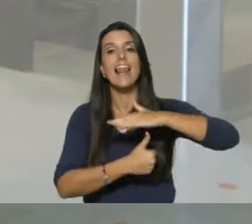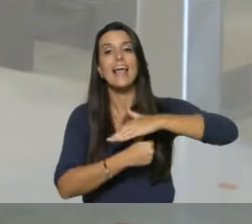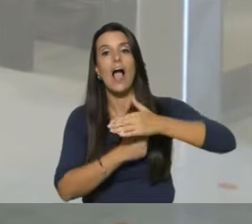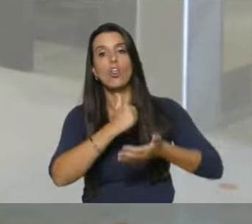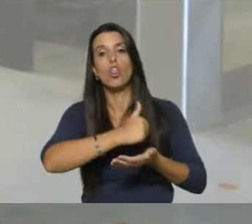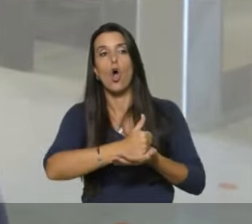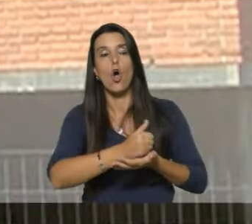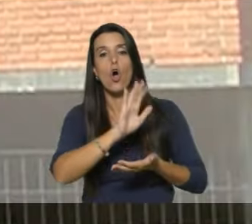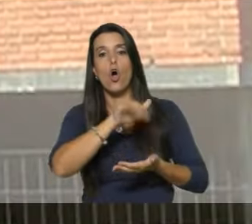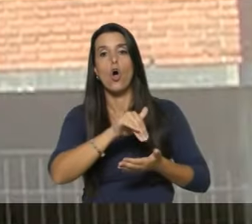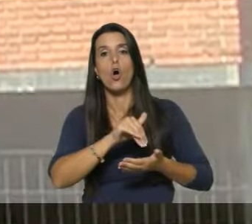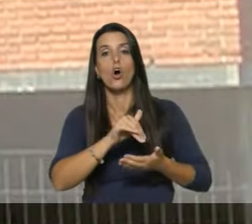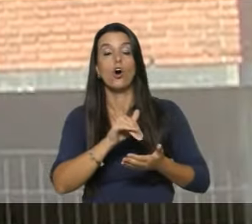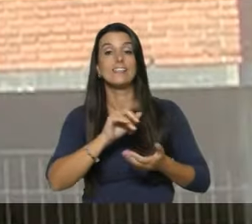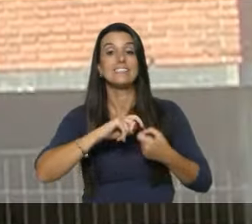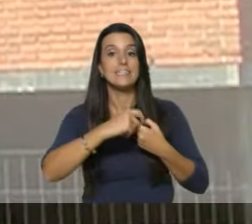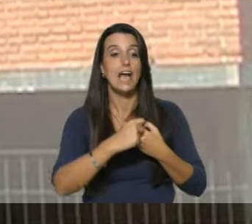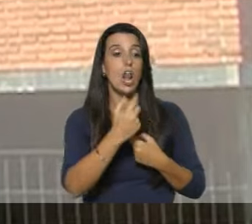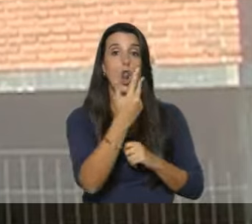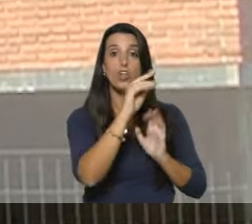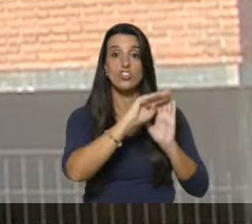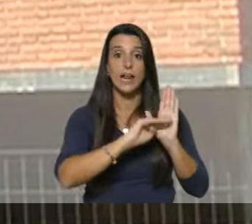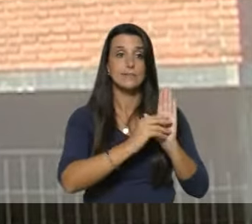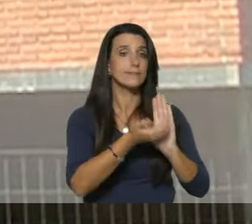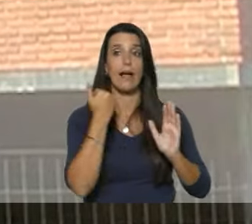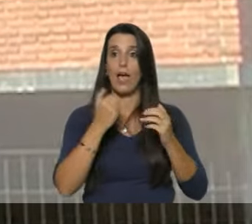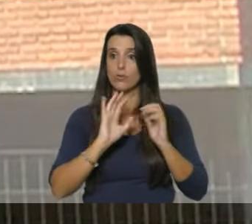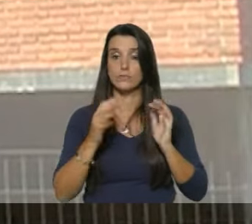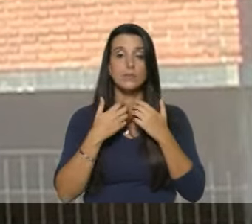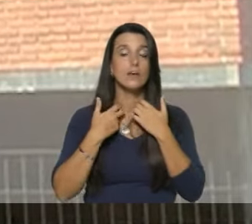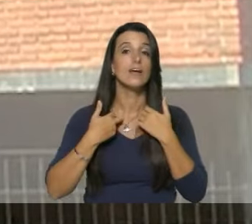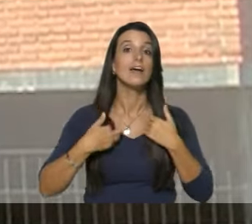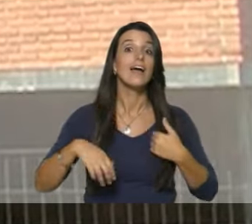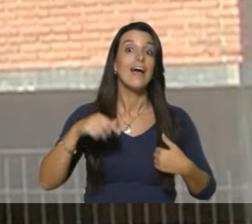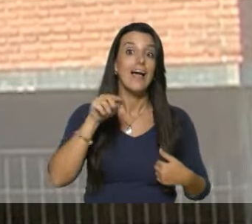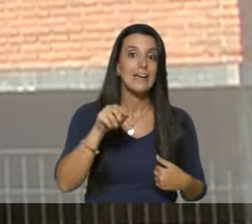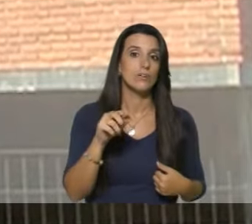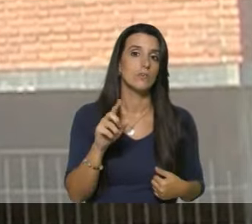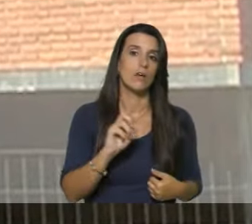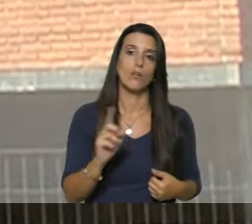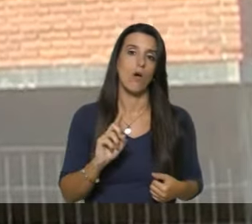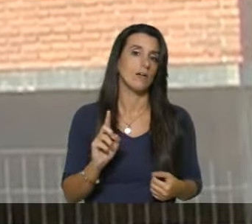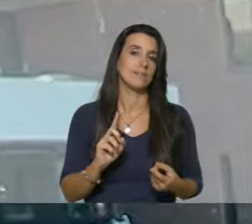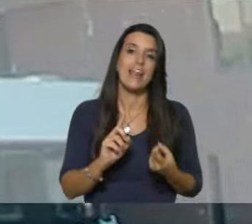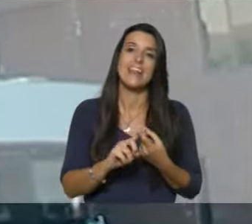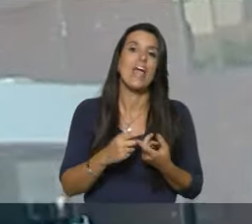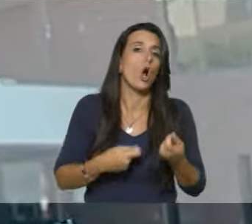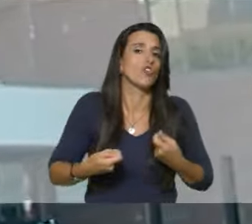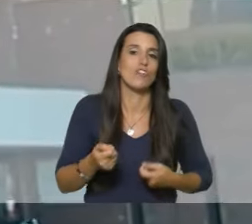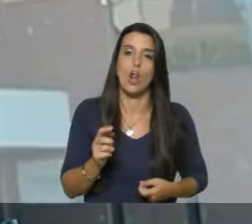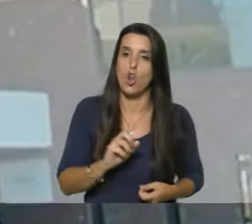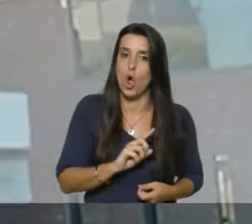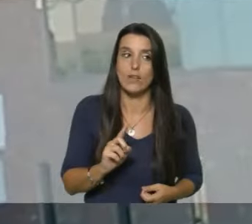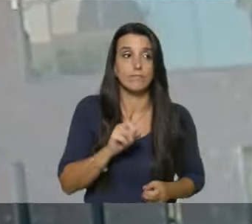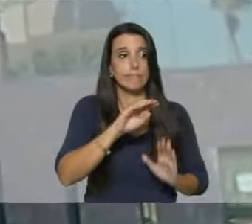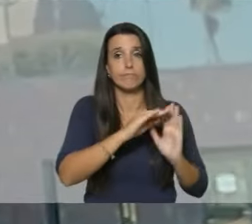tribunal sumarial los tres puntos fueron descartados de plano y eso claramente no es negociar por lo tanto ese ámbito se